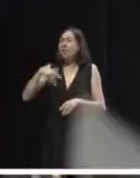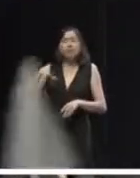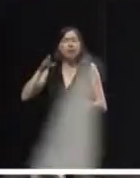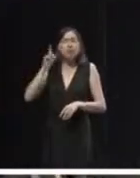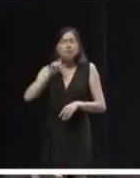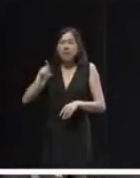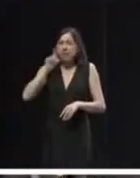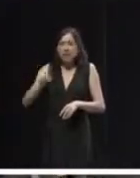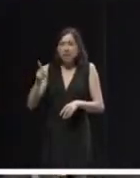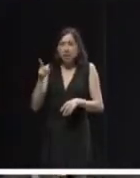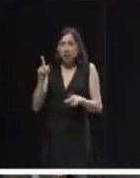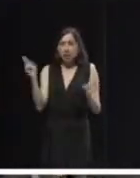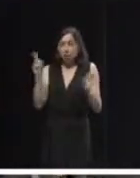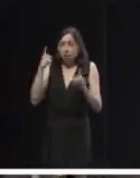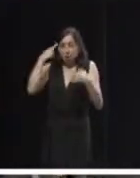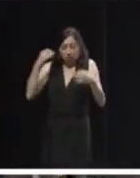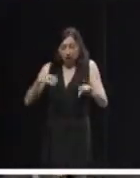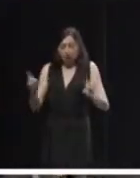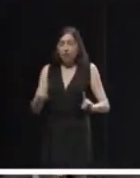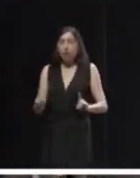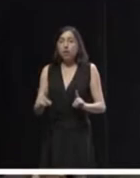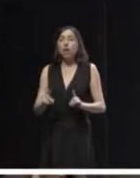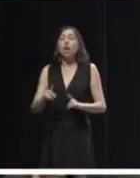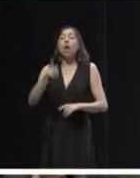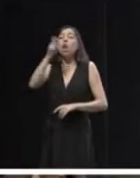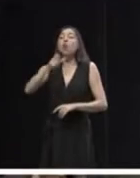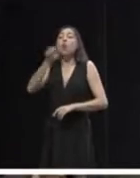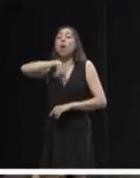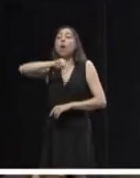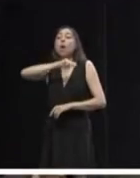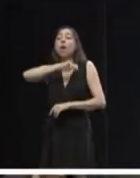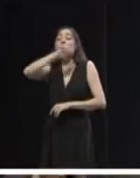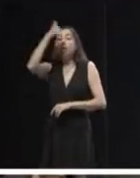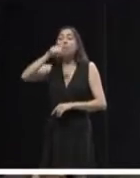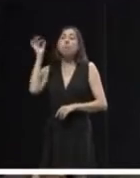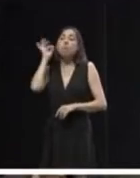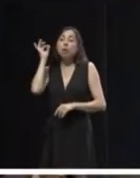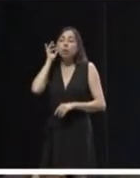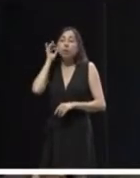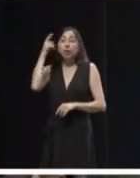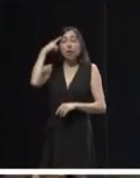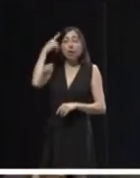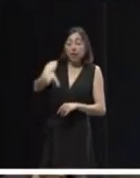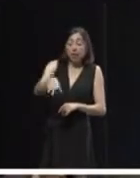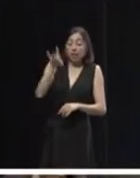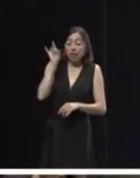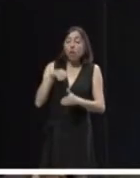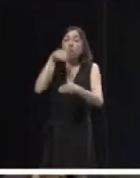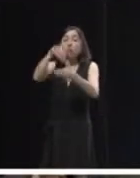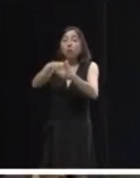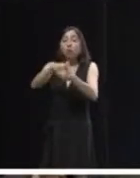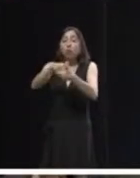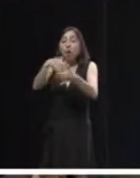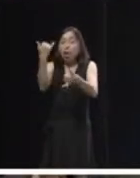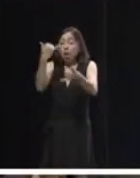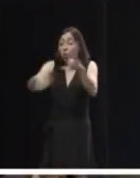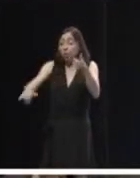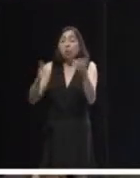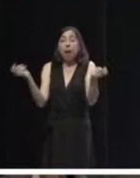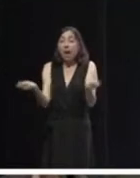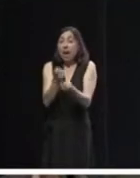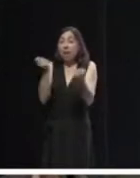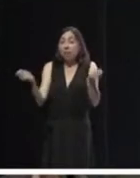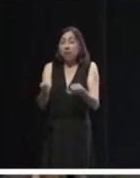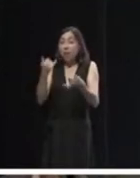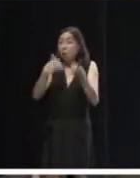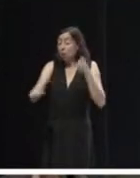creáis esto. Los españoles y las españolas van a decidir su voto en la última campaña, en la